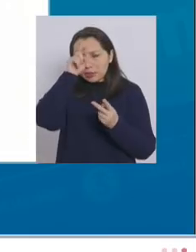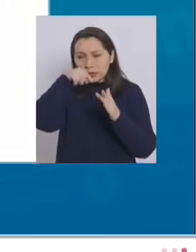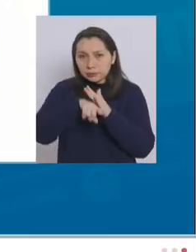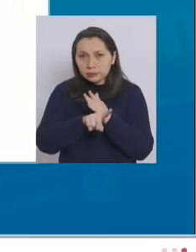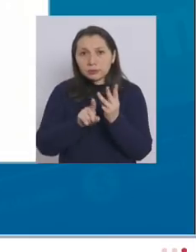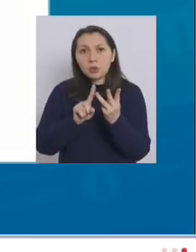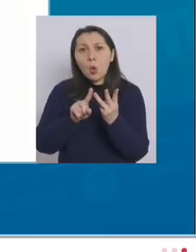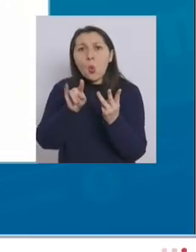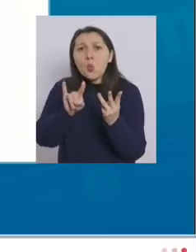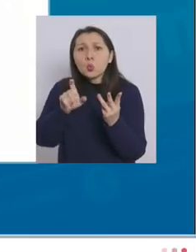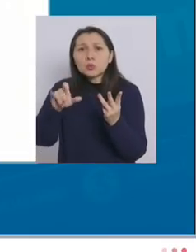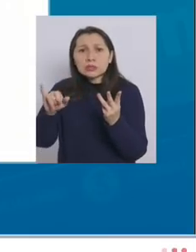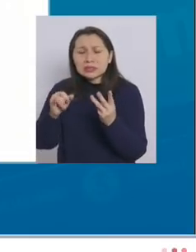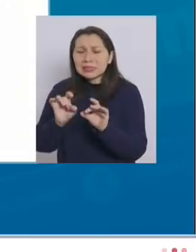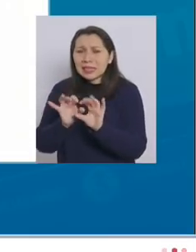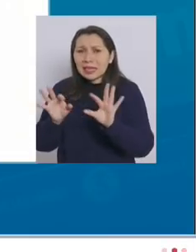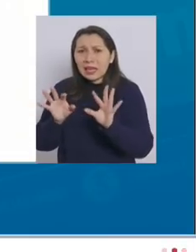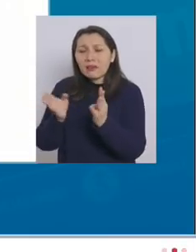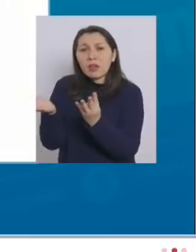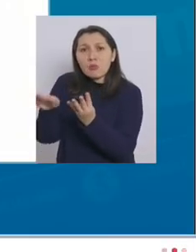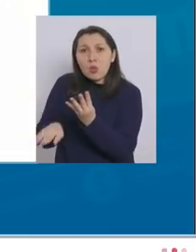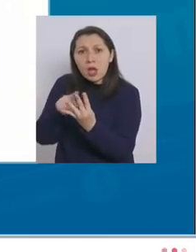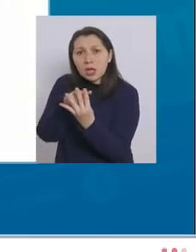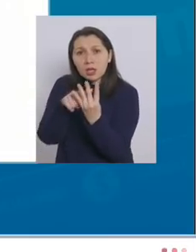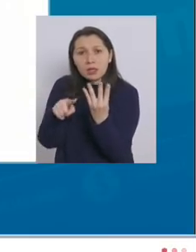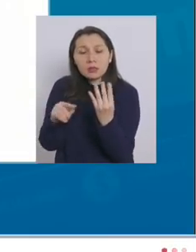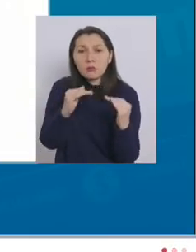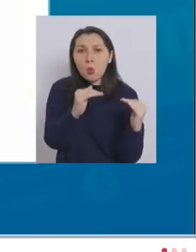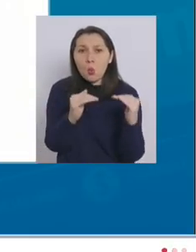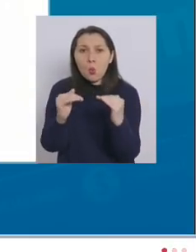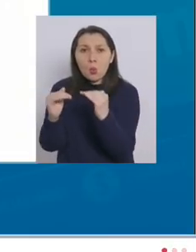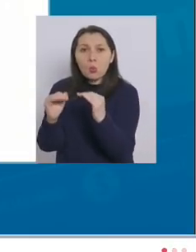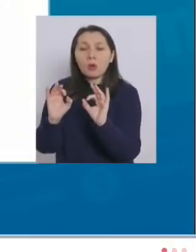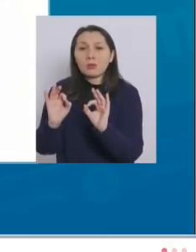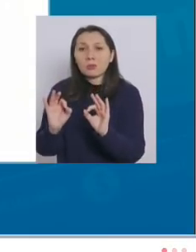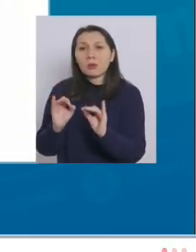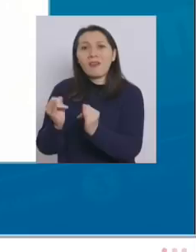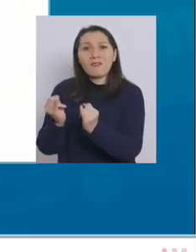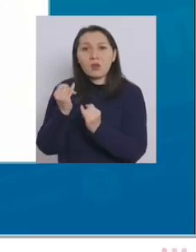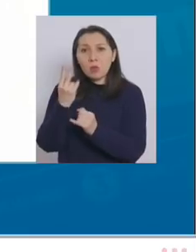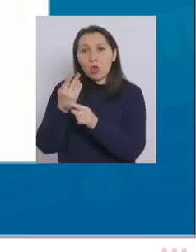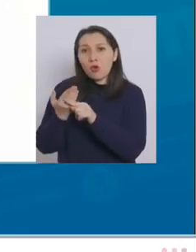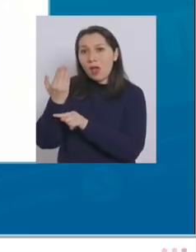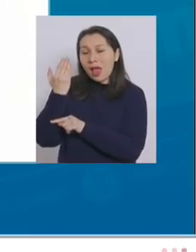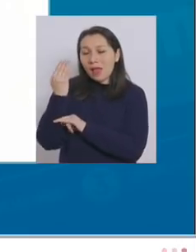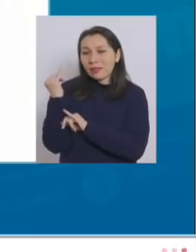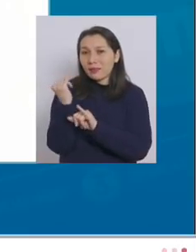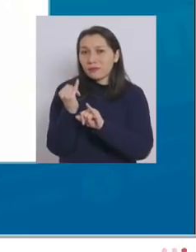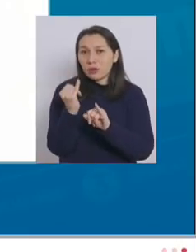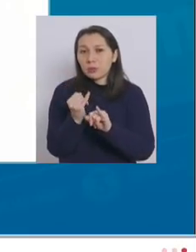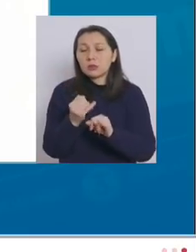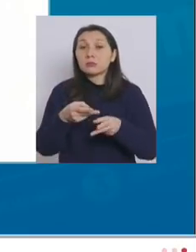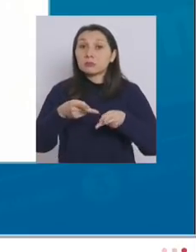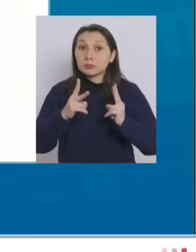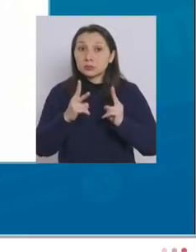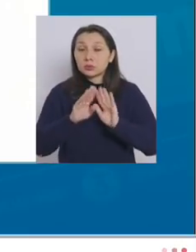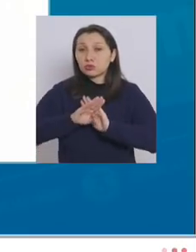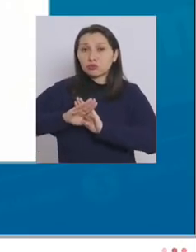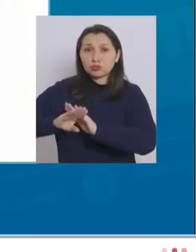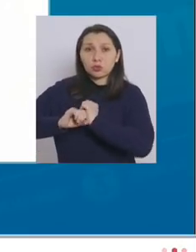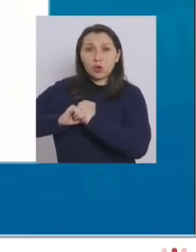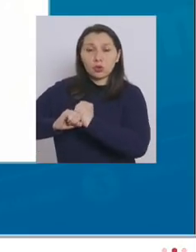ingreso a UCI y muerte, vemos que los resultados se mantienen estables con respecto a los 2 reportes previos, es decir, la efectividad para prevenir